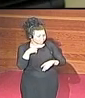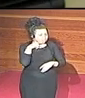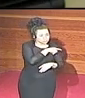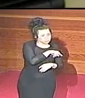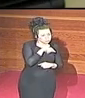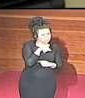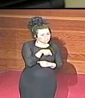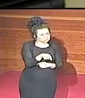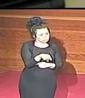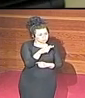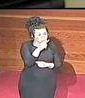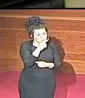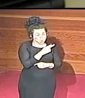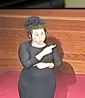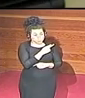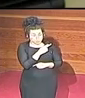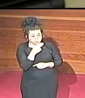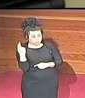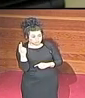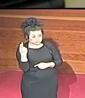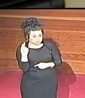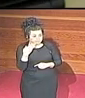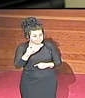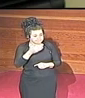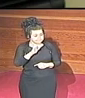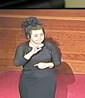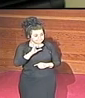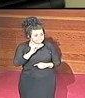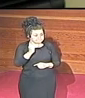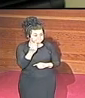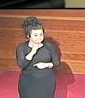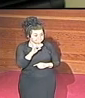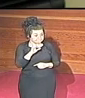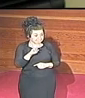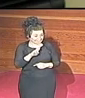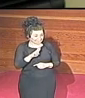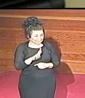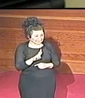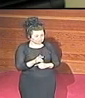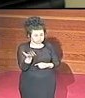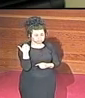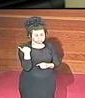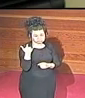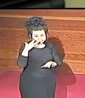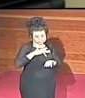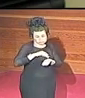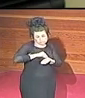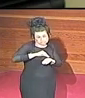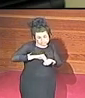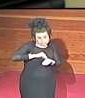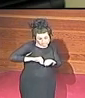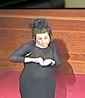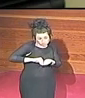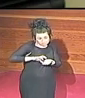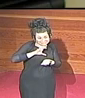la promesa hecha por James Baker, el entonces, en su momento, secretario de Estado